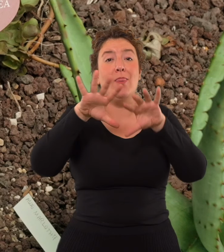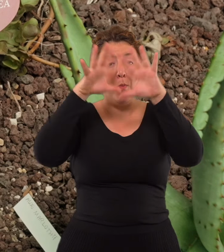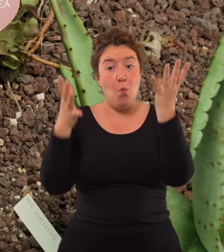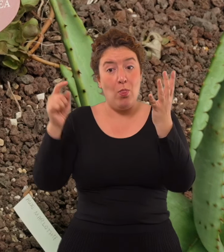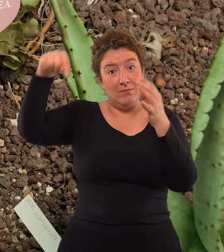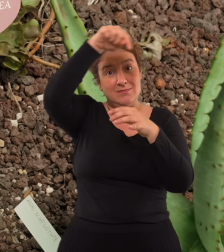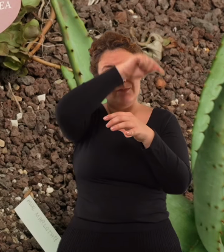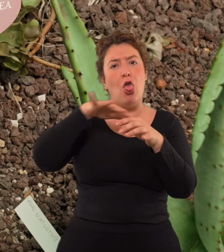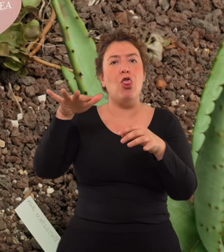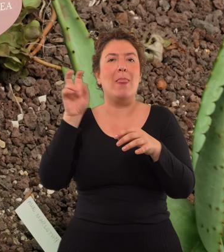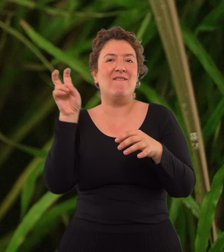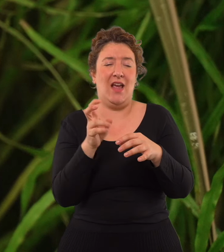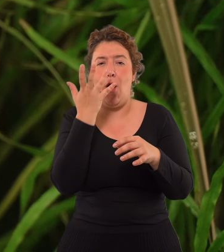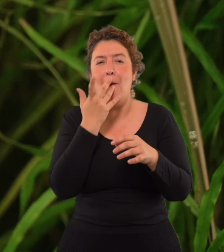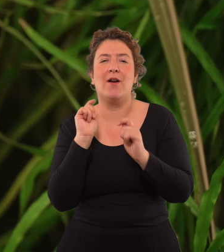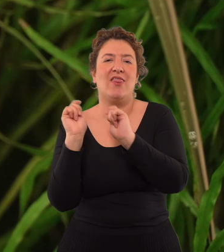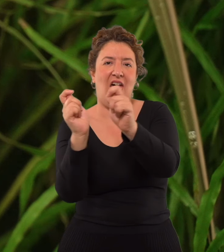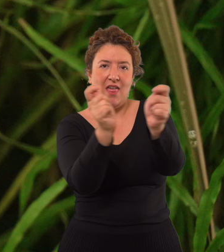cuestión.